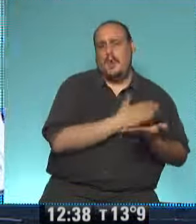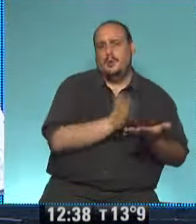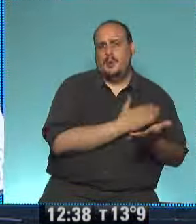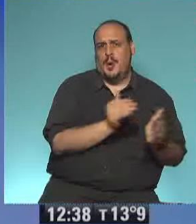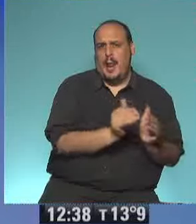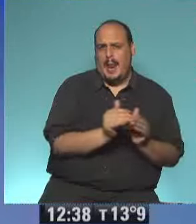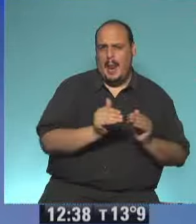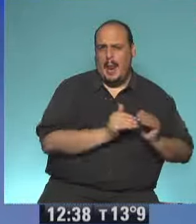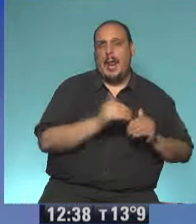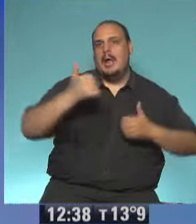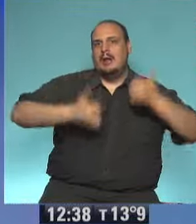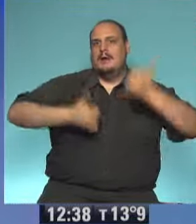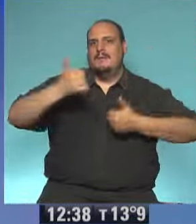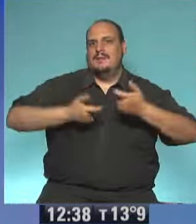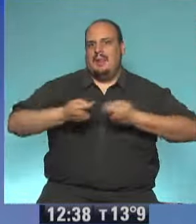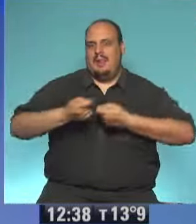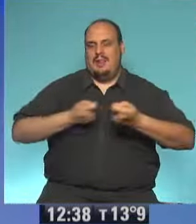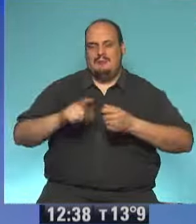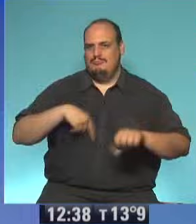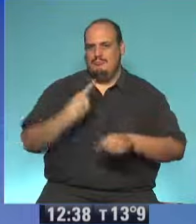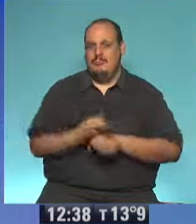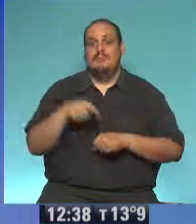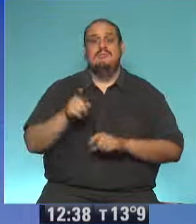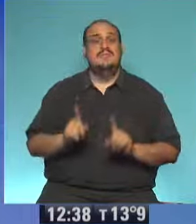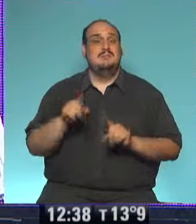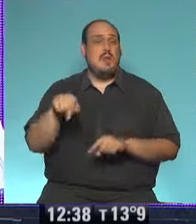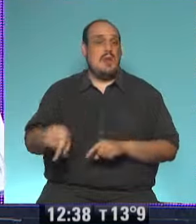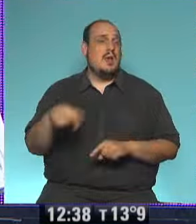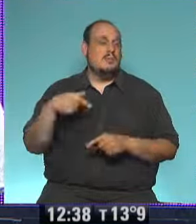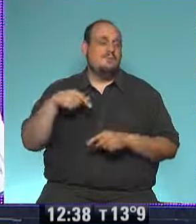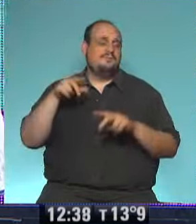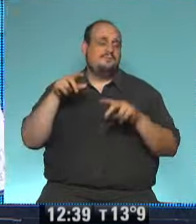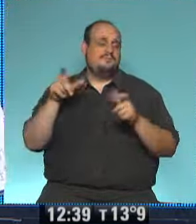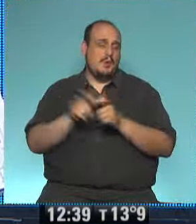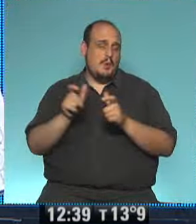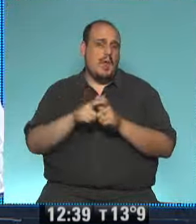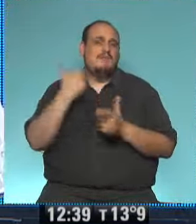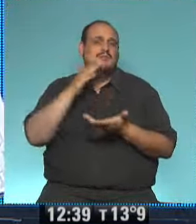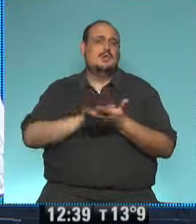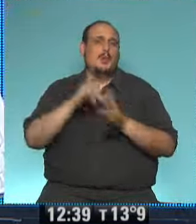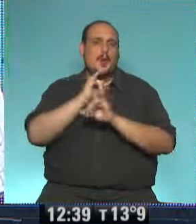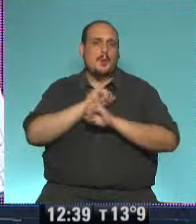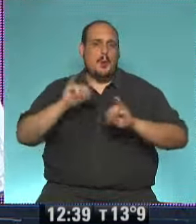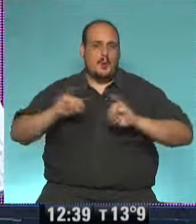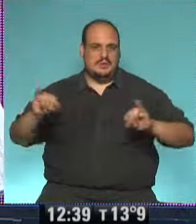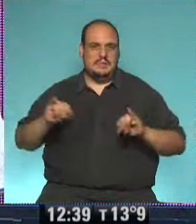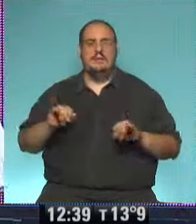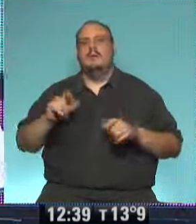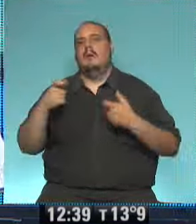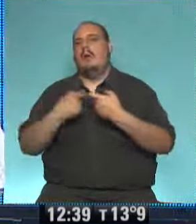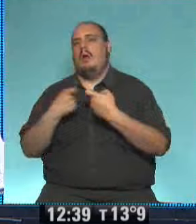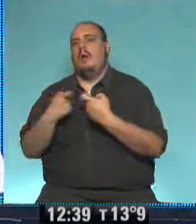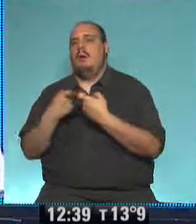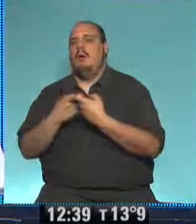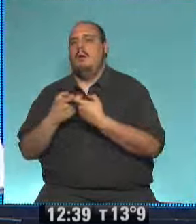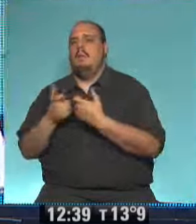la posibilidad de competir. Justo acá estábamos hablando en el programa de la publicidad, ¿no? Entonces, hay algunos que tienen, invierten mucho en publicidad y el